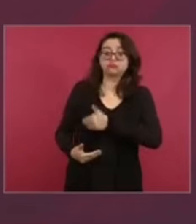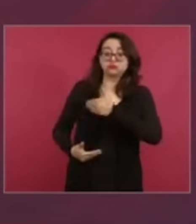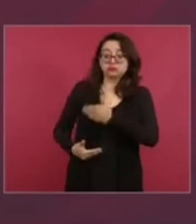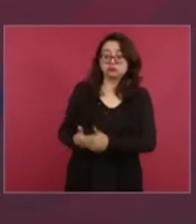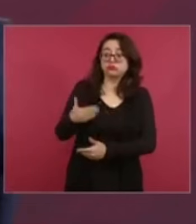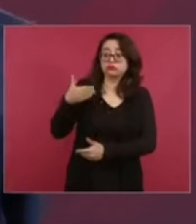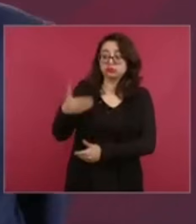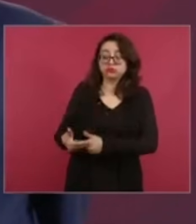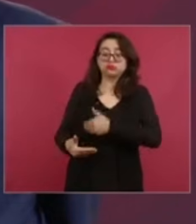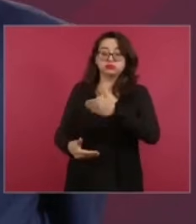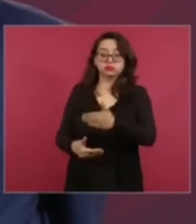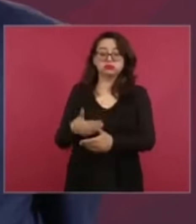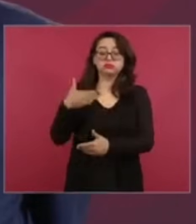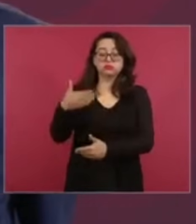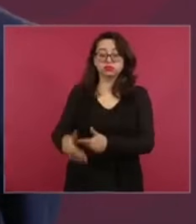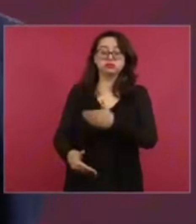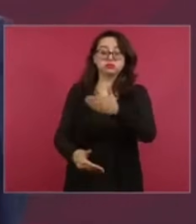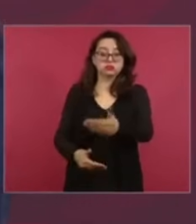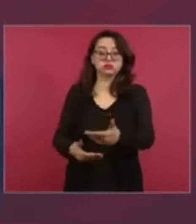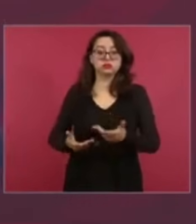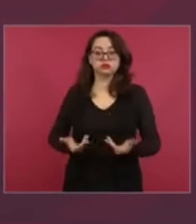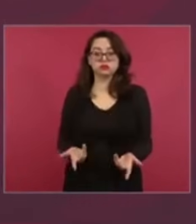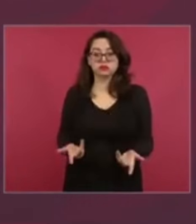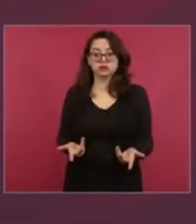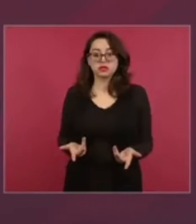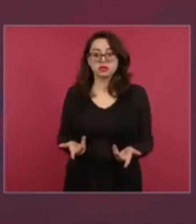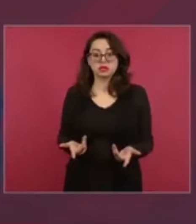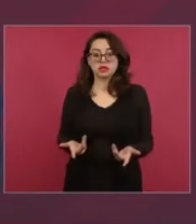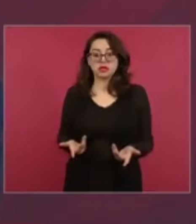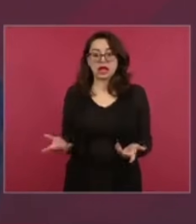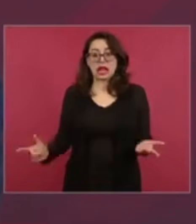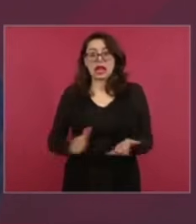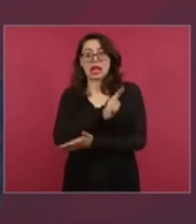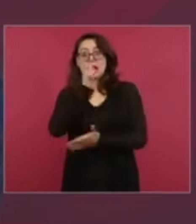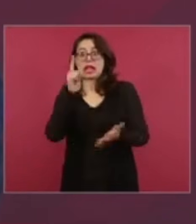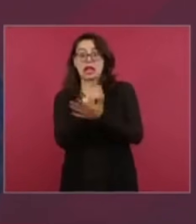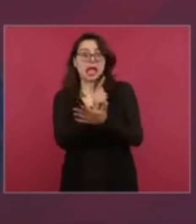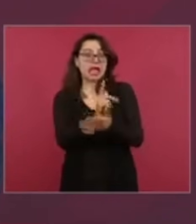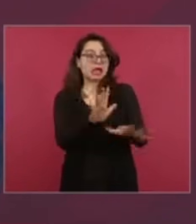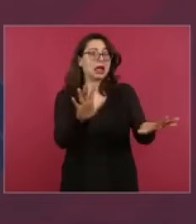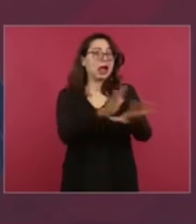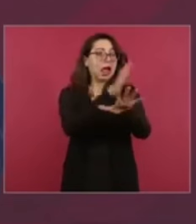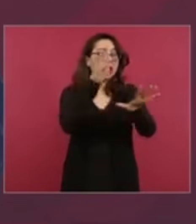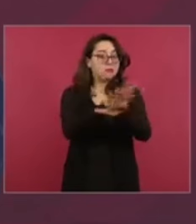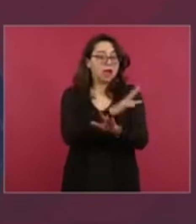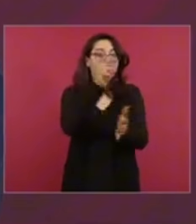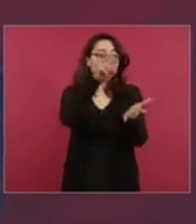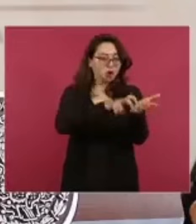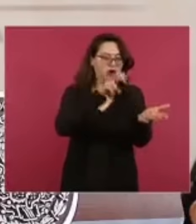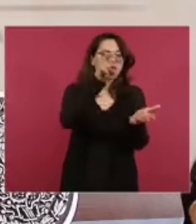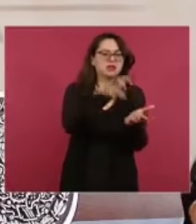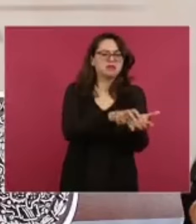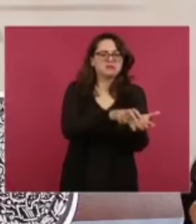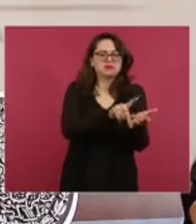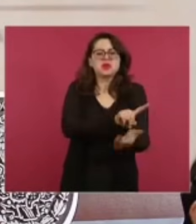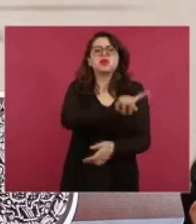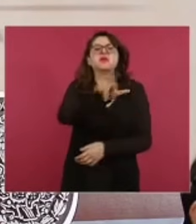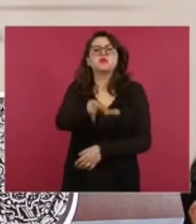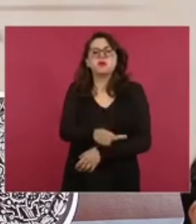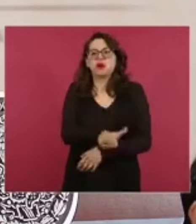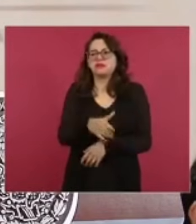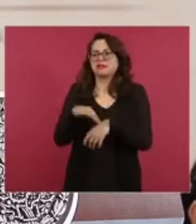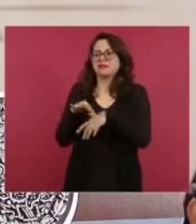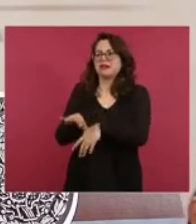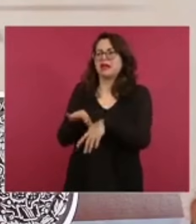todo tiene que ver con las leyes si el